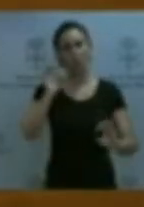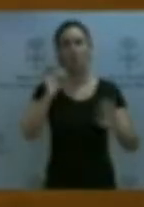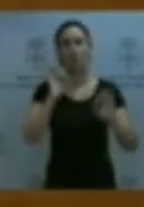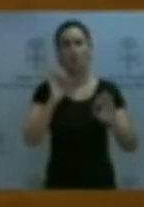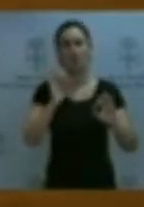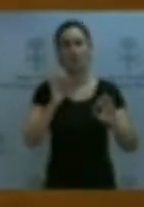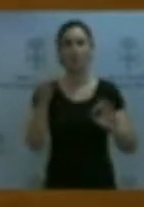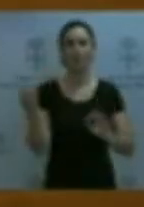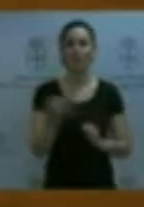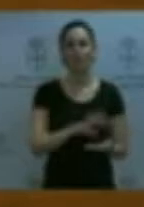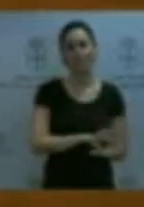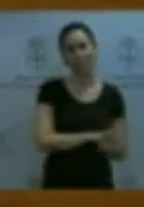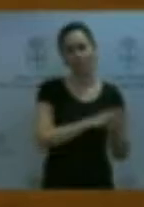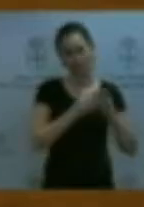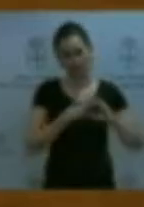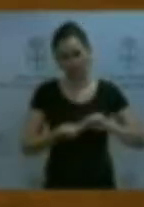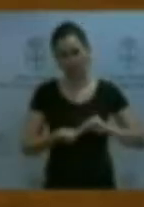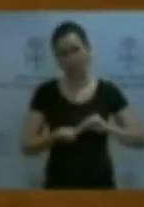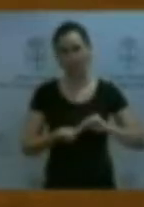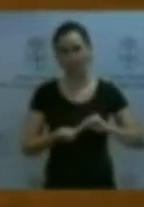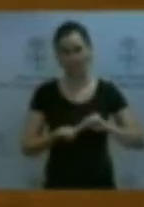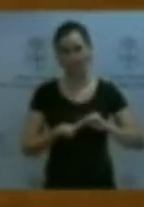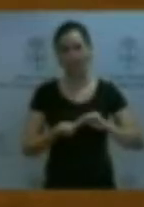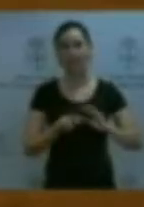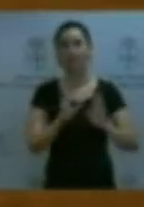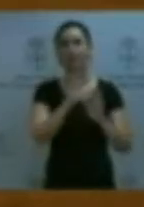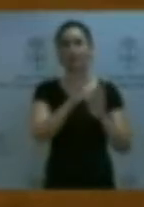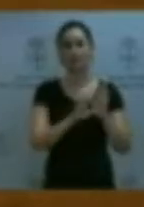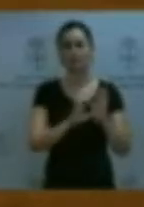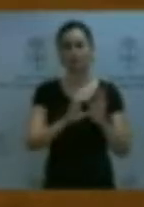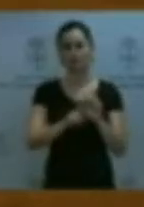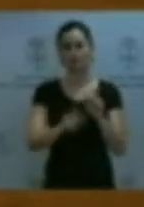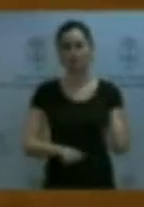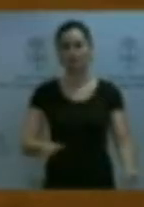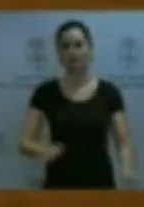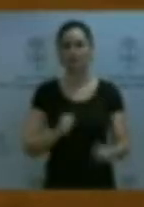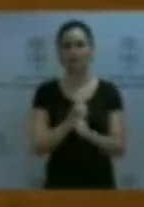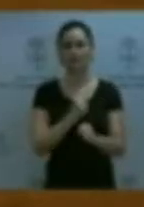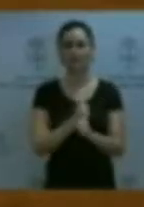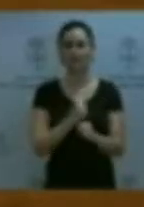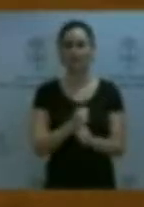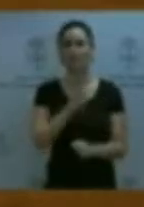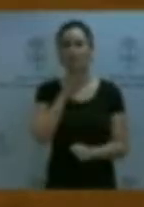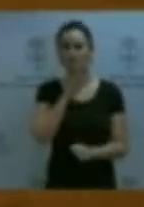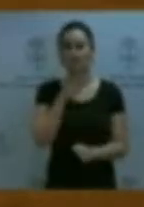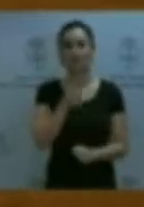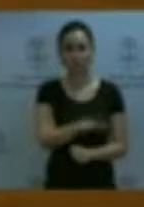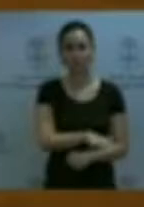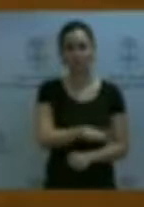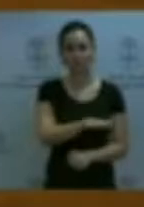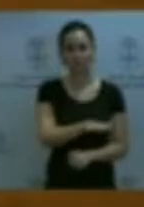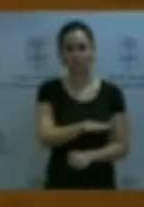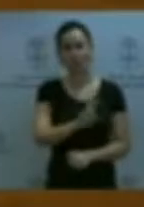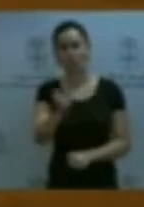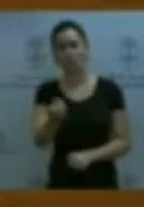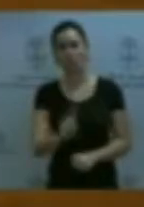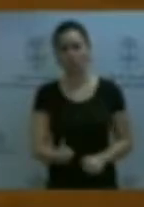el Estatuto de los Trabajadores, porque ese es el lugar y no otro. Por estas razones, el